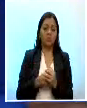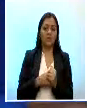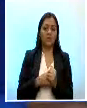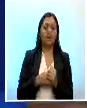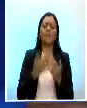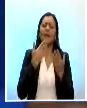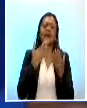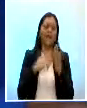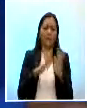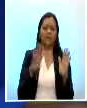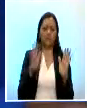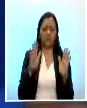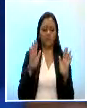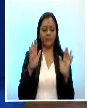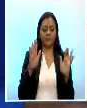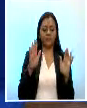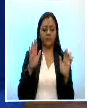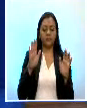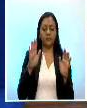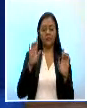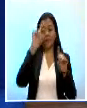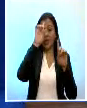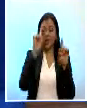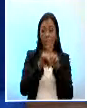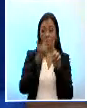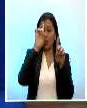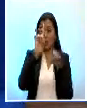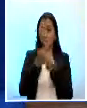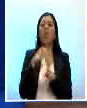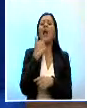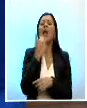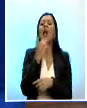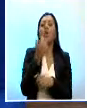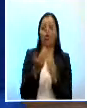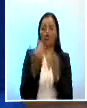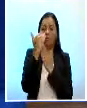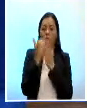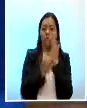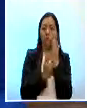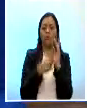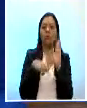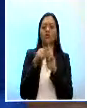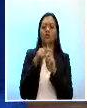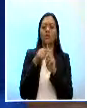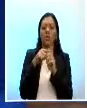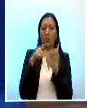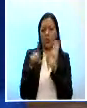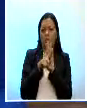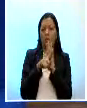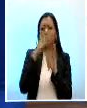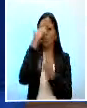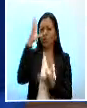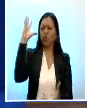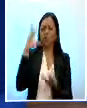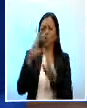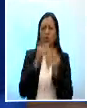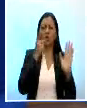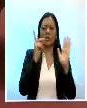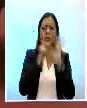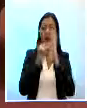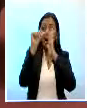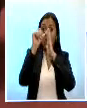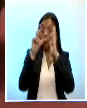de acuerdo en varios aspectos de la ley que serían positivos, ¿por qué demandar esta ley en su integridad y no solamente los artículos en